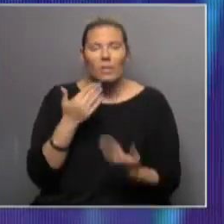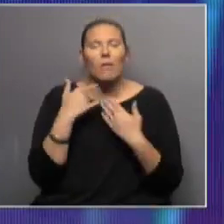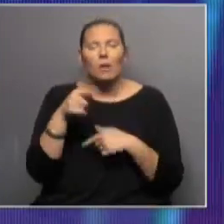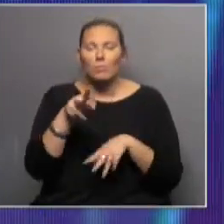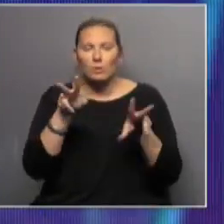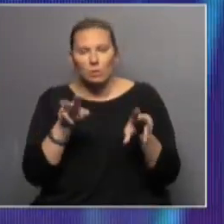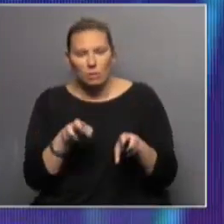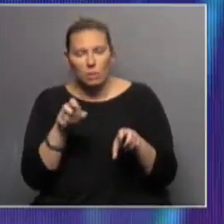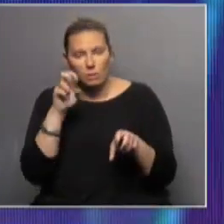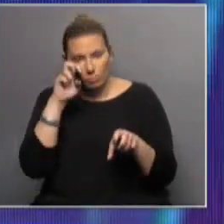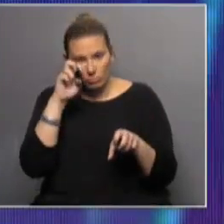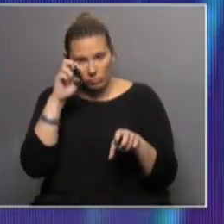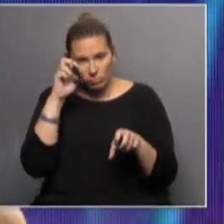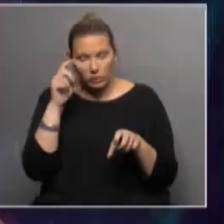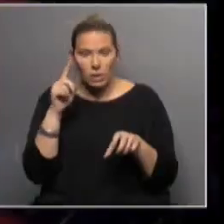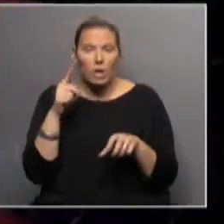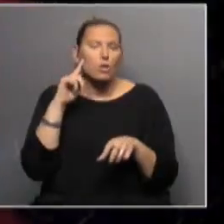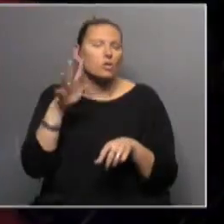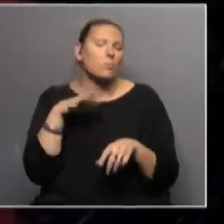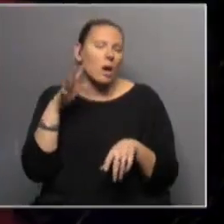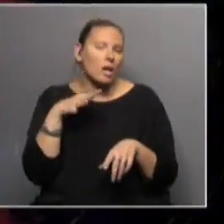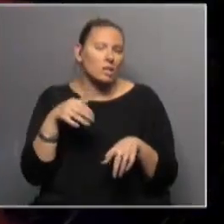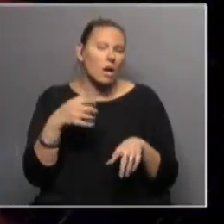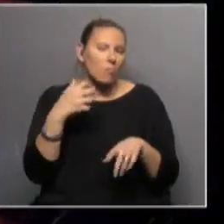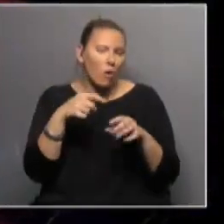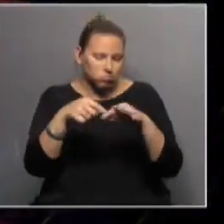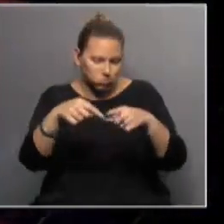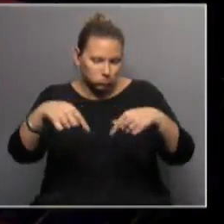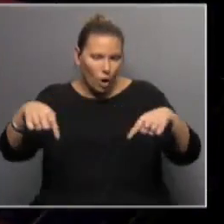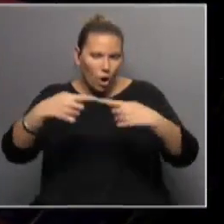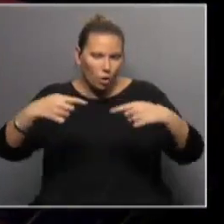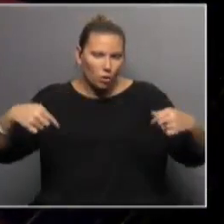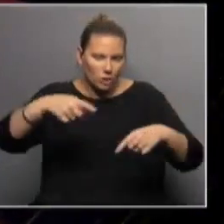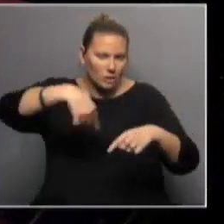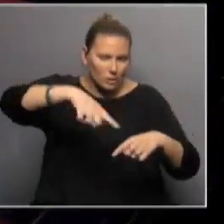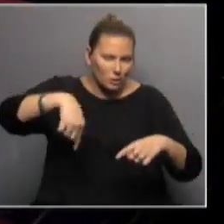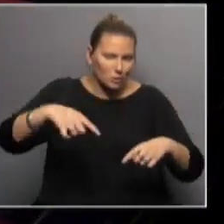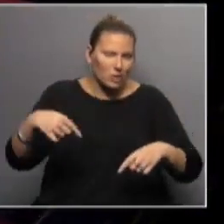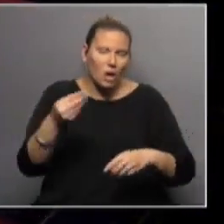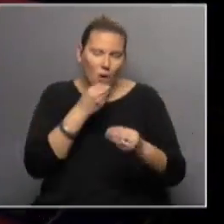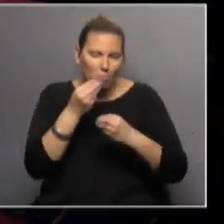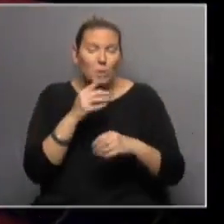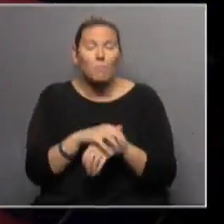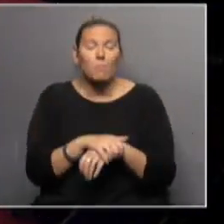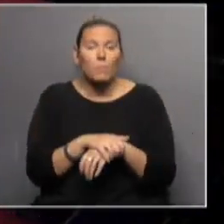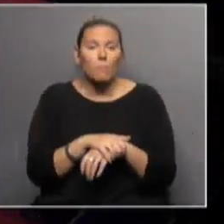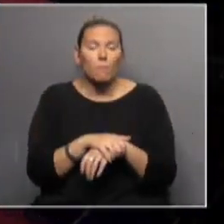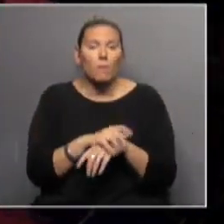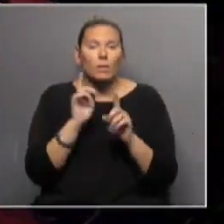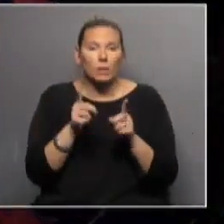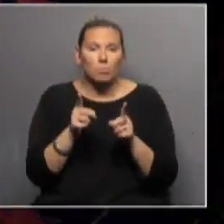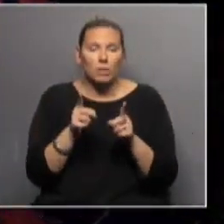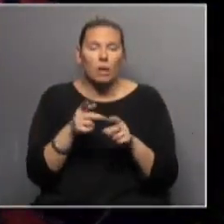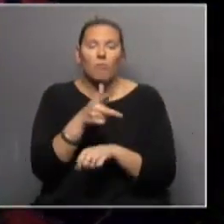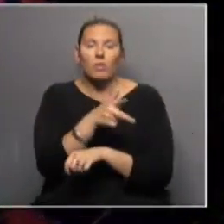cuestiones del parrillero. Nos imaginamos los chinchulines, no pasa nada. Exacto, imagínense ustedes los chinchulines. Y después hablamos un poco del videoclip